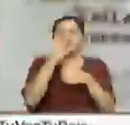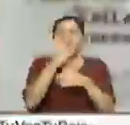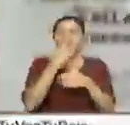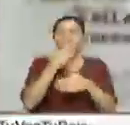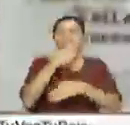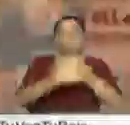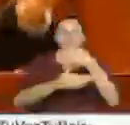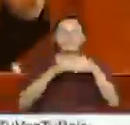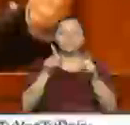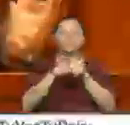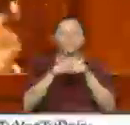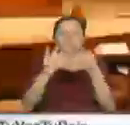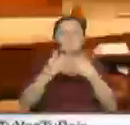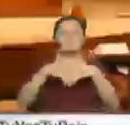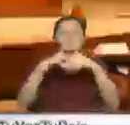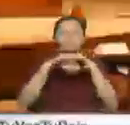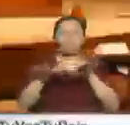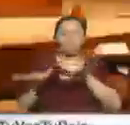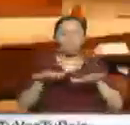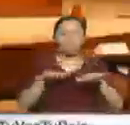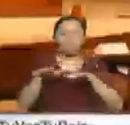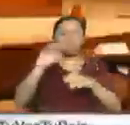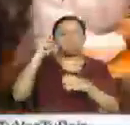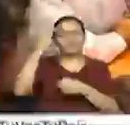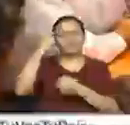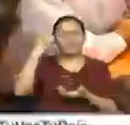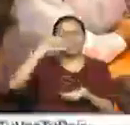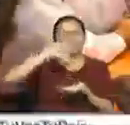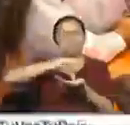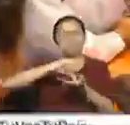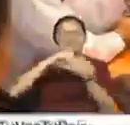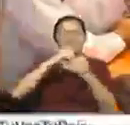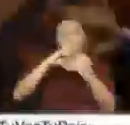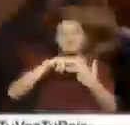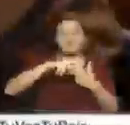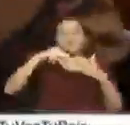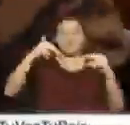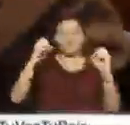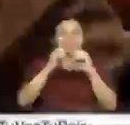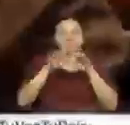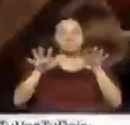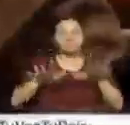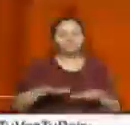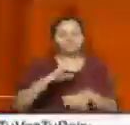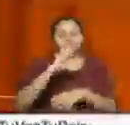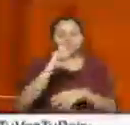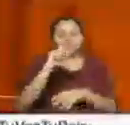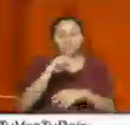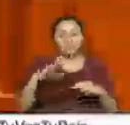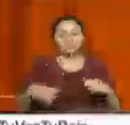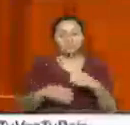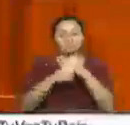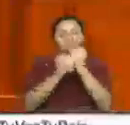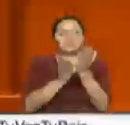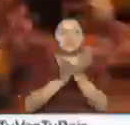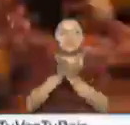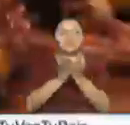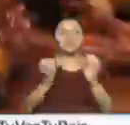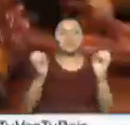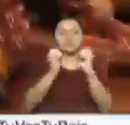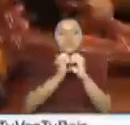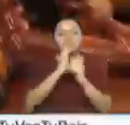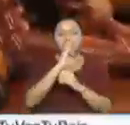es preciso fomentar la coordinación entre gobiernos centrales, regionales y locales de la CAN, afianzar los servicios en los